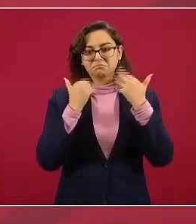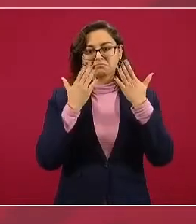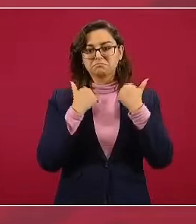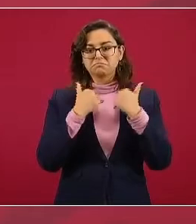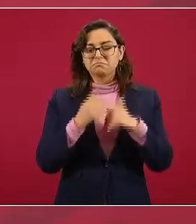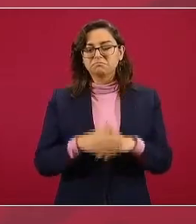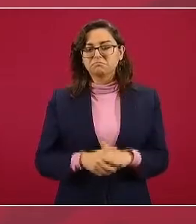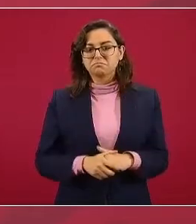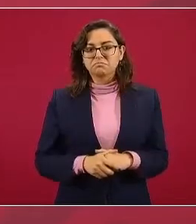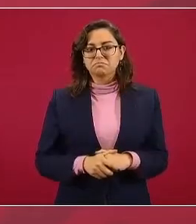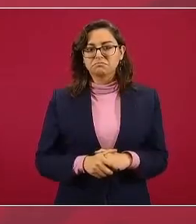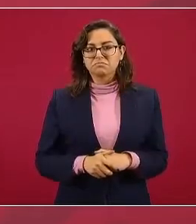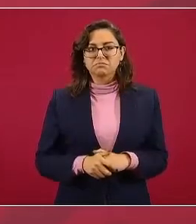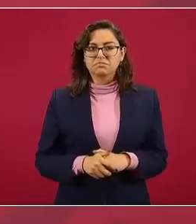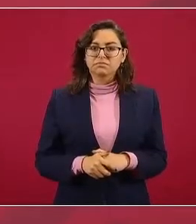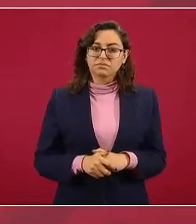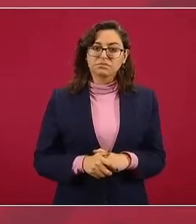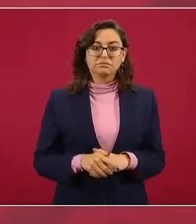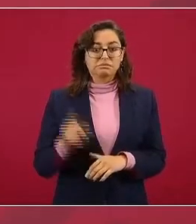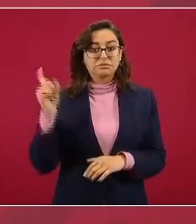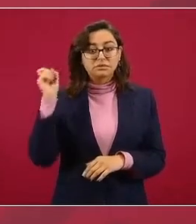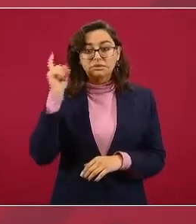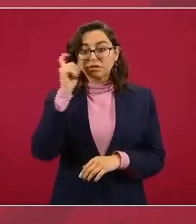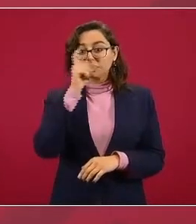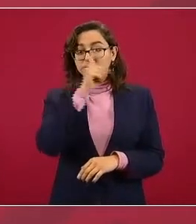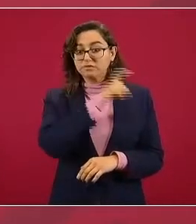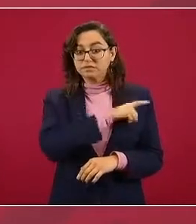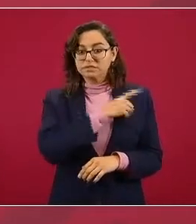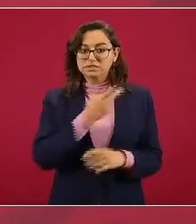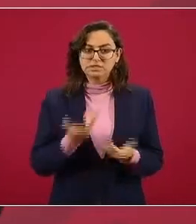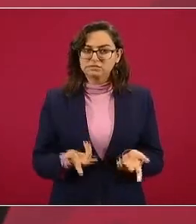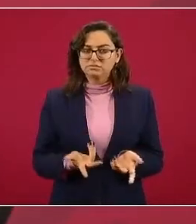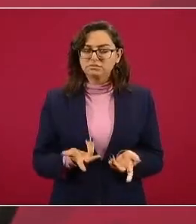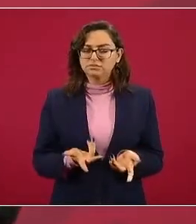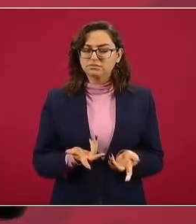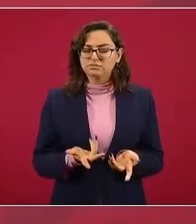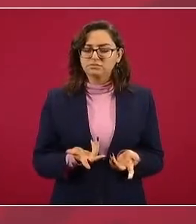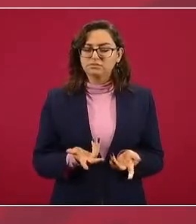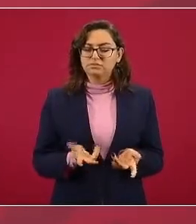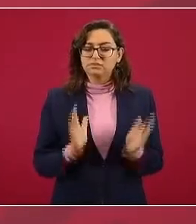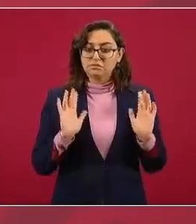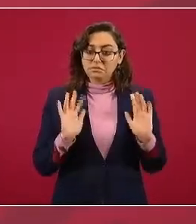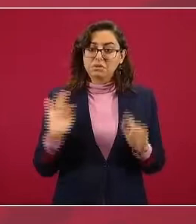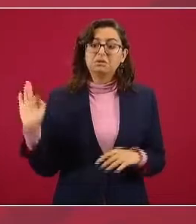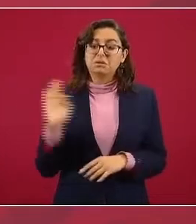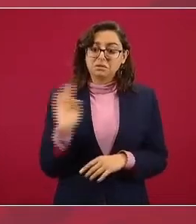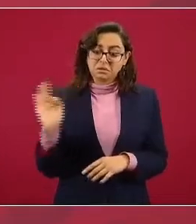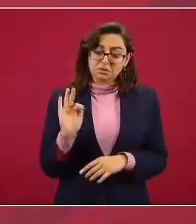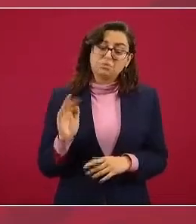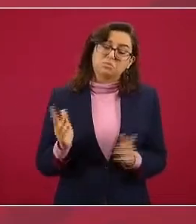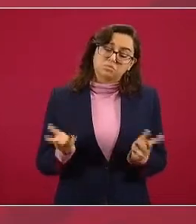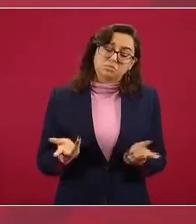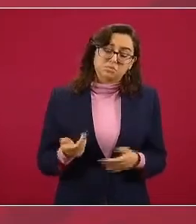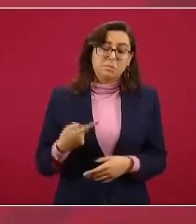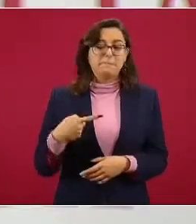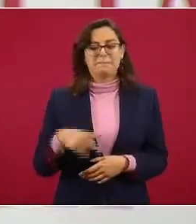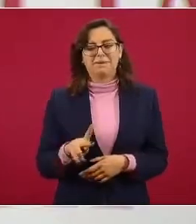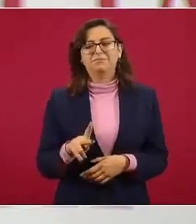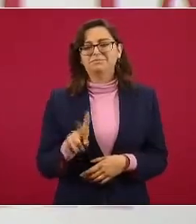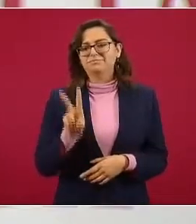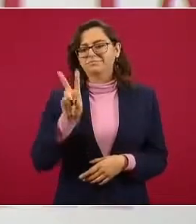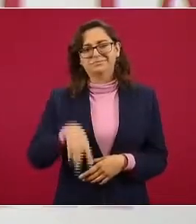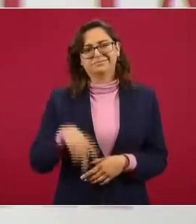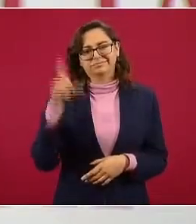Entonces, sería algo muy difícil de pensar que pueda ocurrir. Existe una posibilidad, pero se ve como